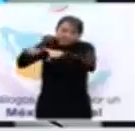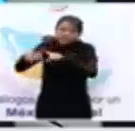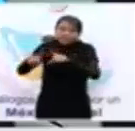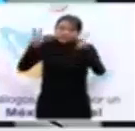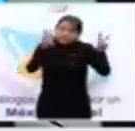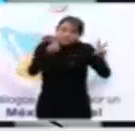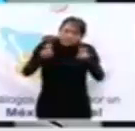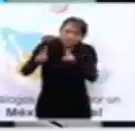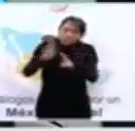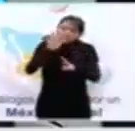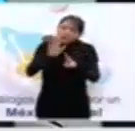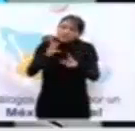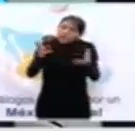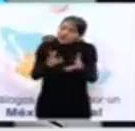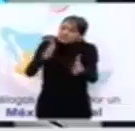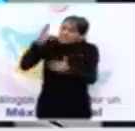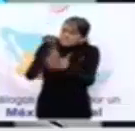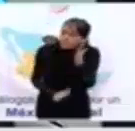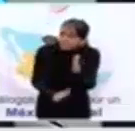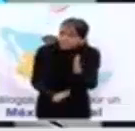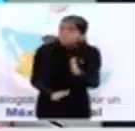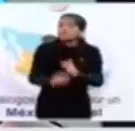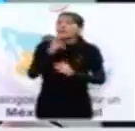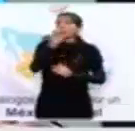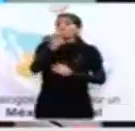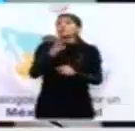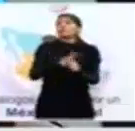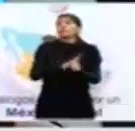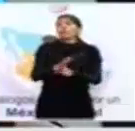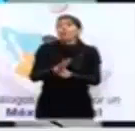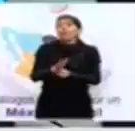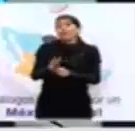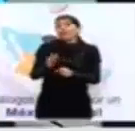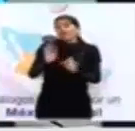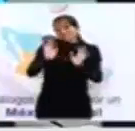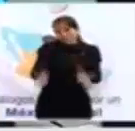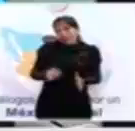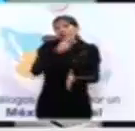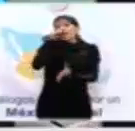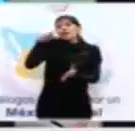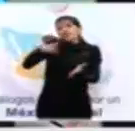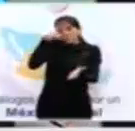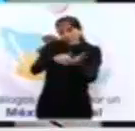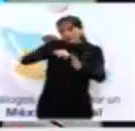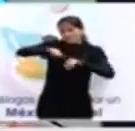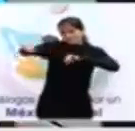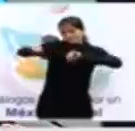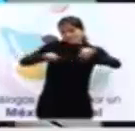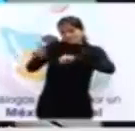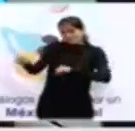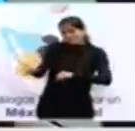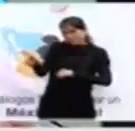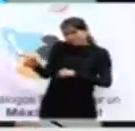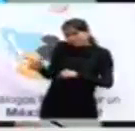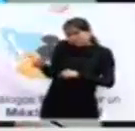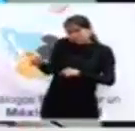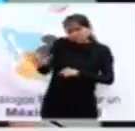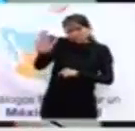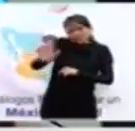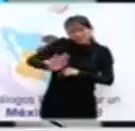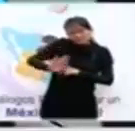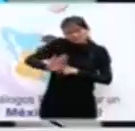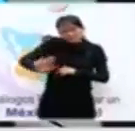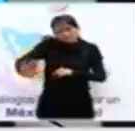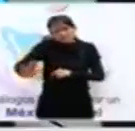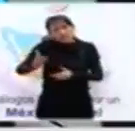dejando marginadas a las zonas marginadas del país, porque no se está dando la política de desarrollo